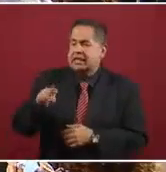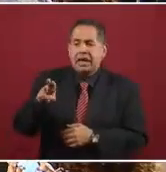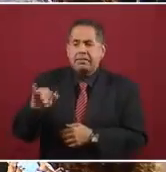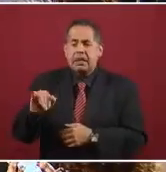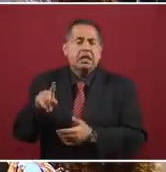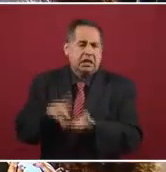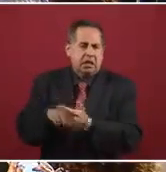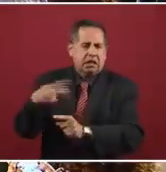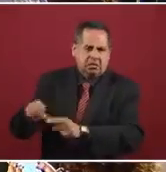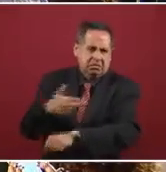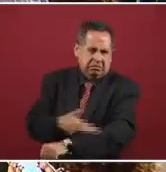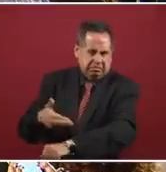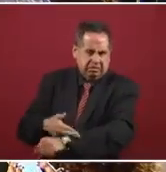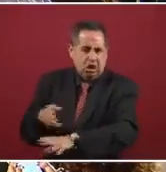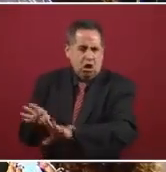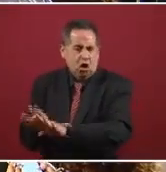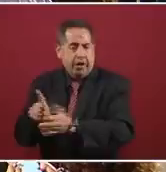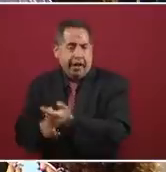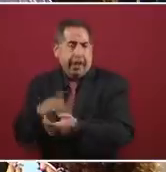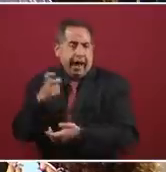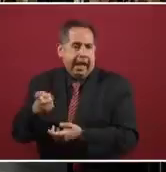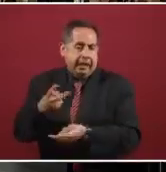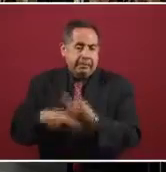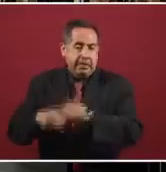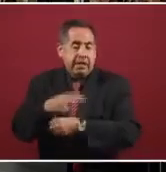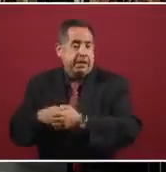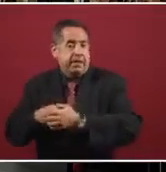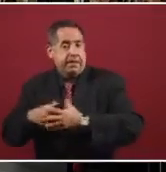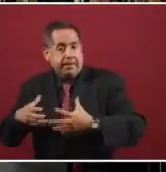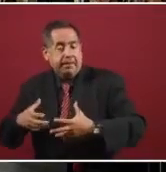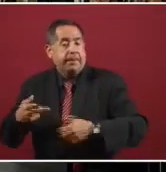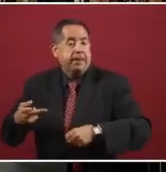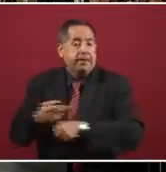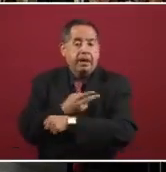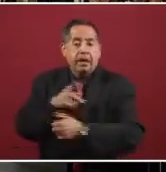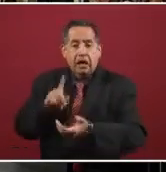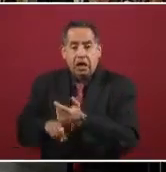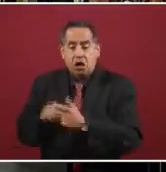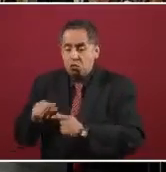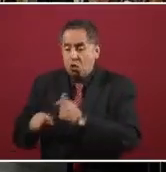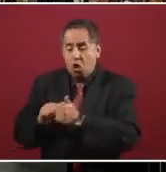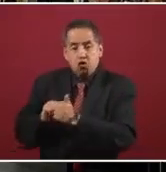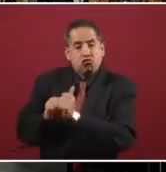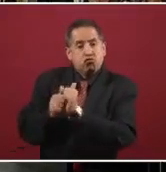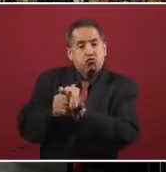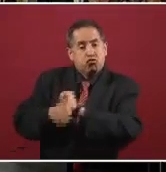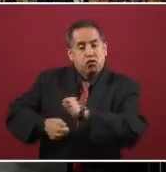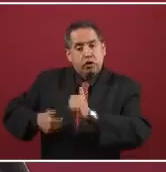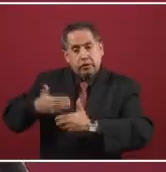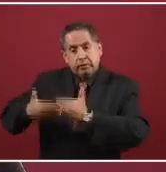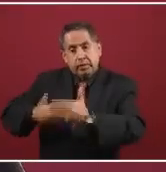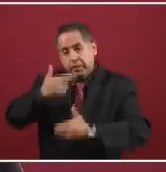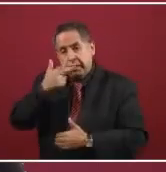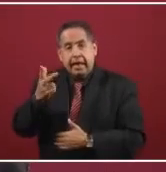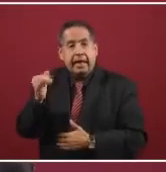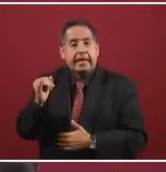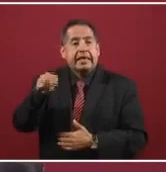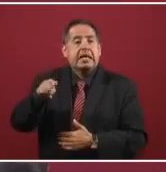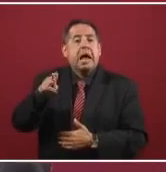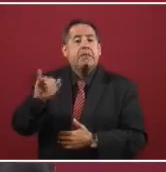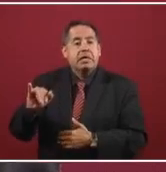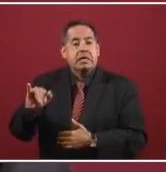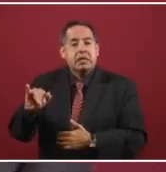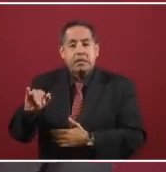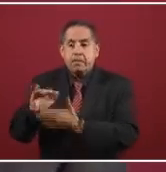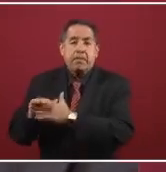confianza funcionando y en esa medida la función migratoria pues, cada vez será más INAMI y menos